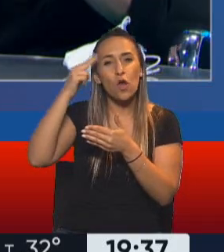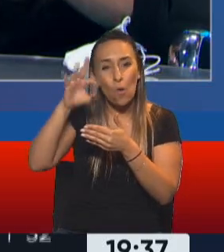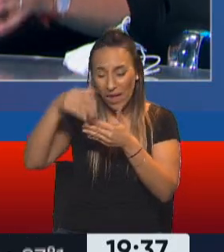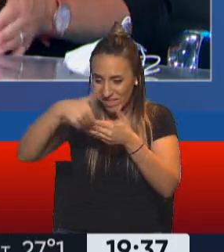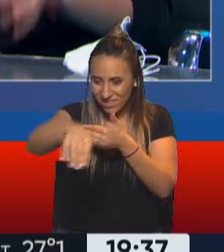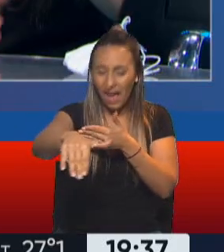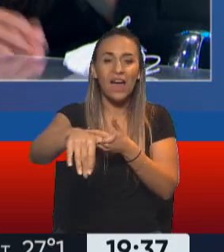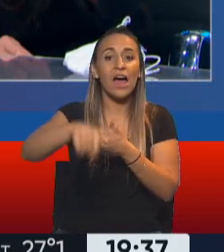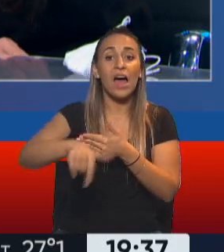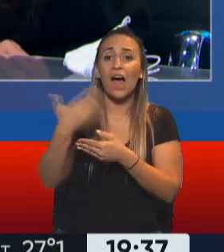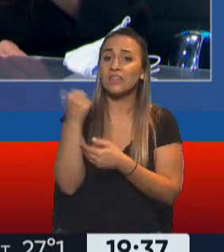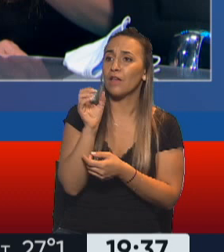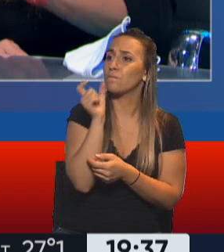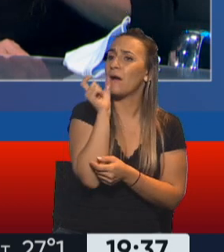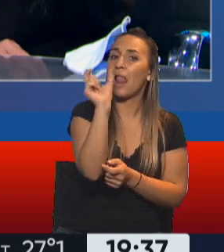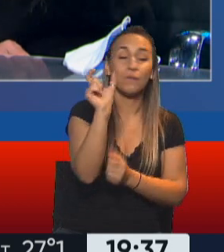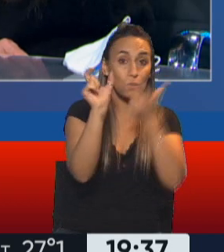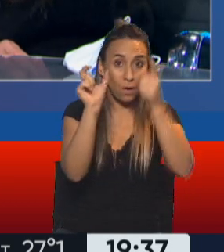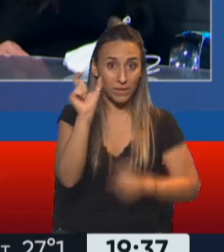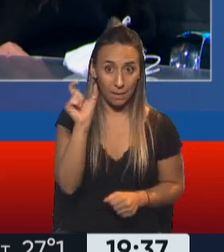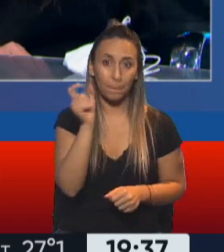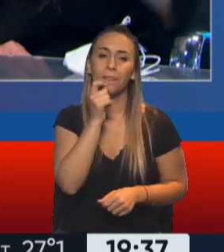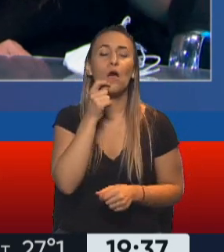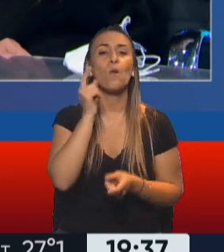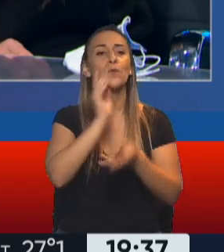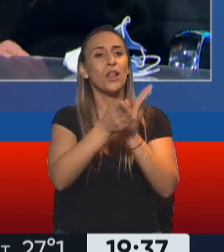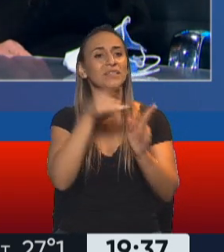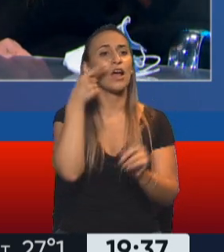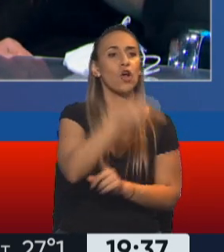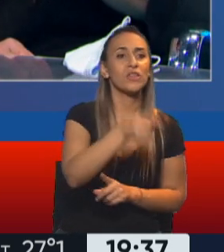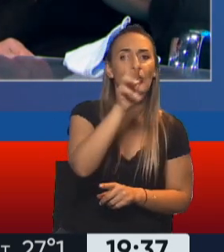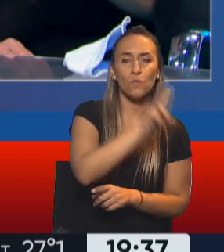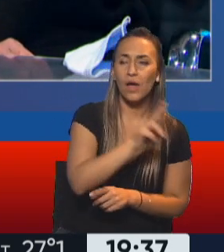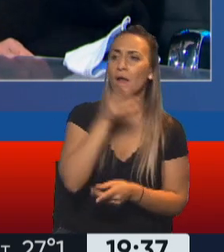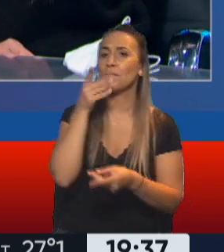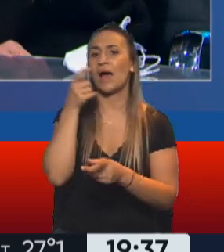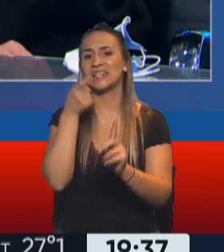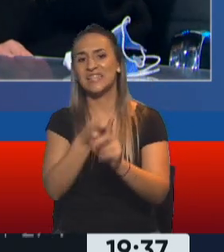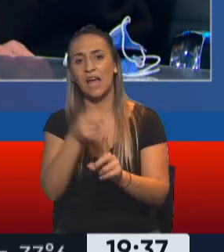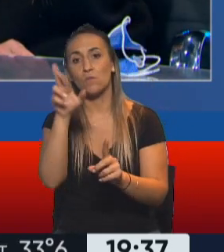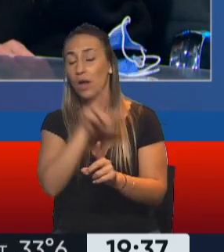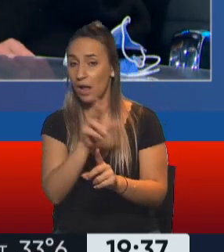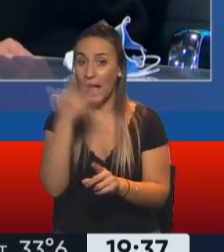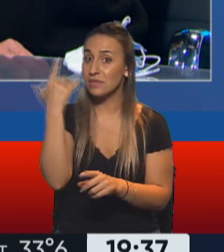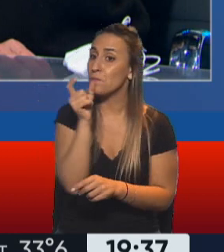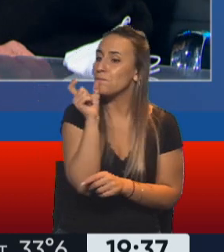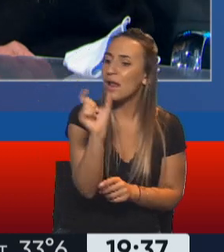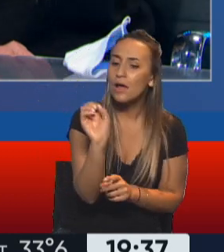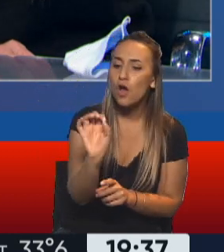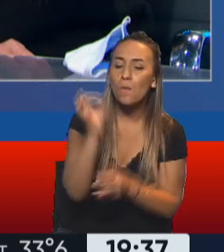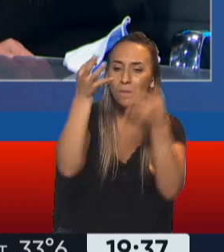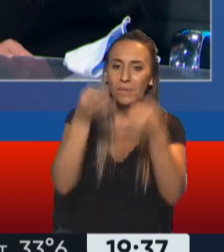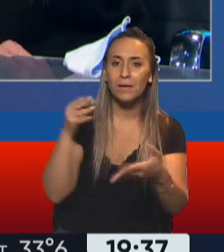mujer, violencia, no tenía un nombre. No es que no existía violencia, no es que no nos mataban, no es que no nos violentaban en